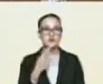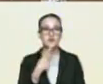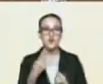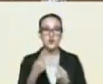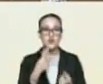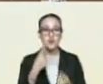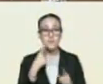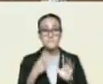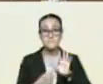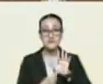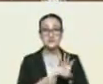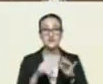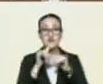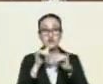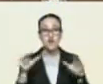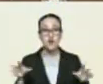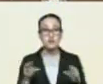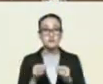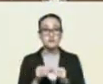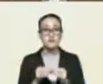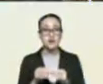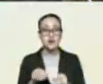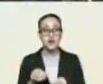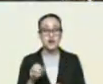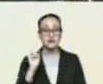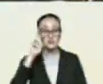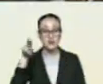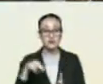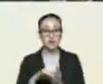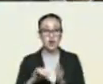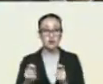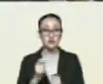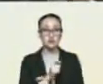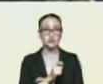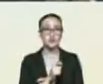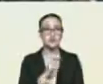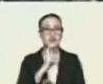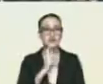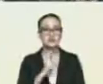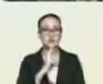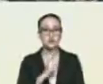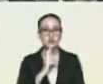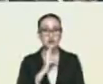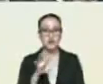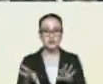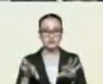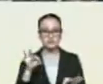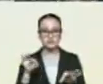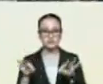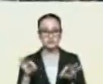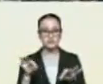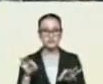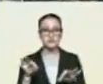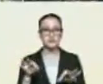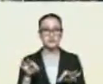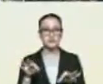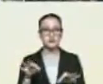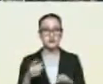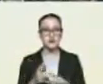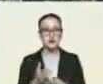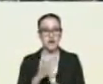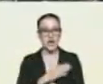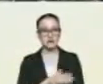y presente el informe a esta Asamblea Nacional Constituyente de los resultados electorales de las